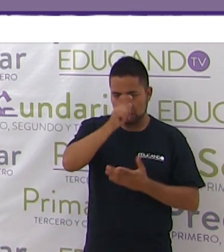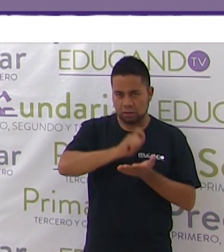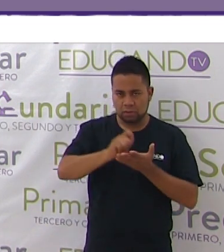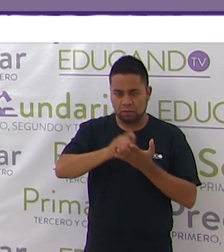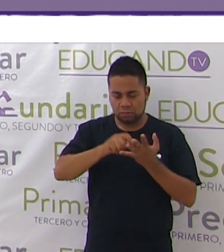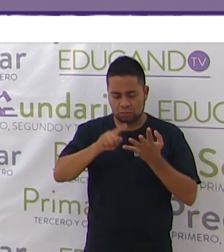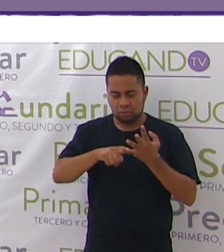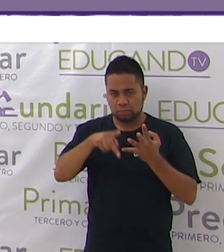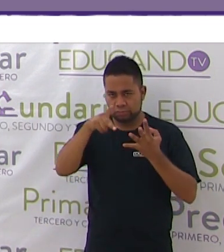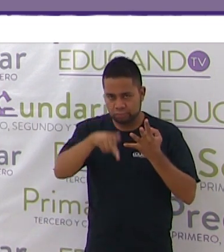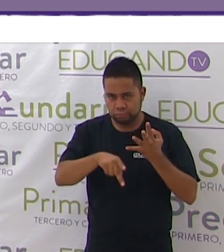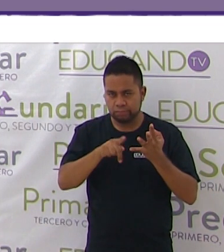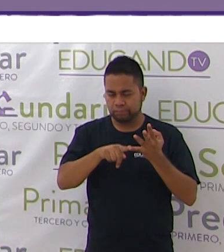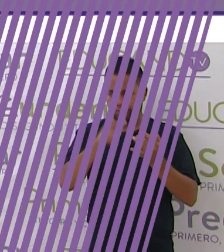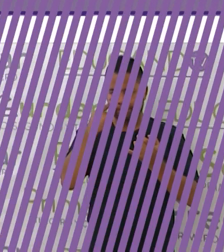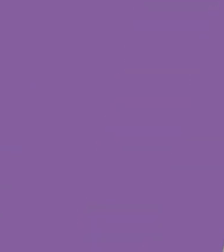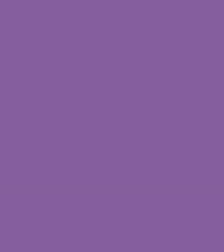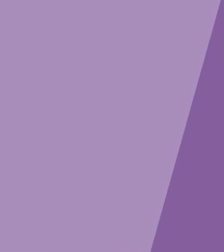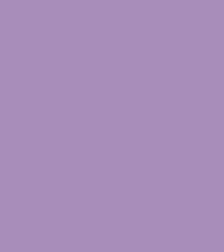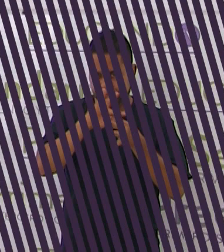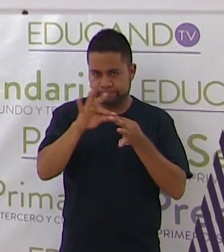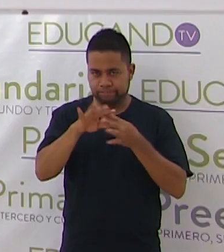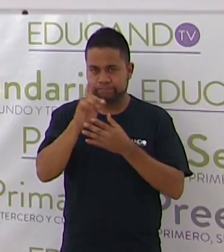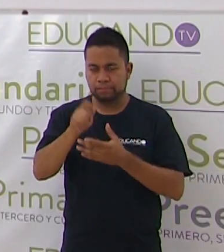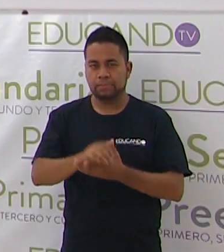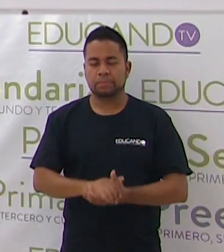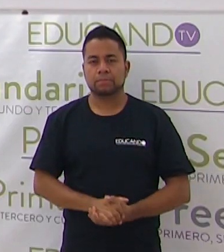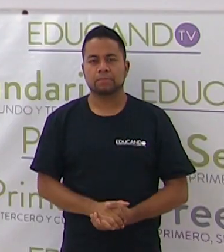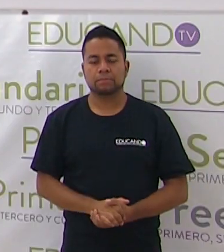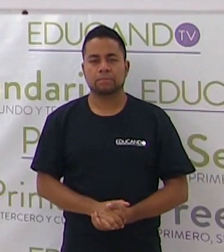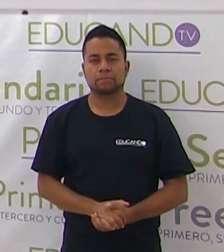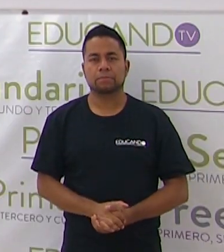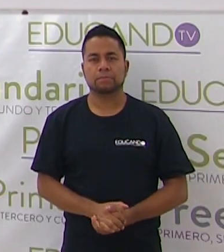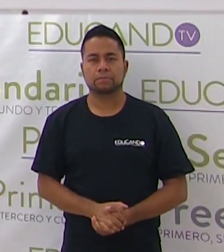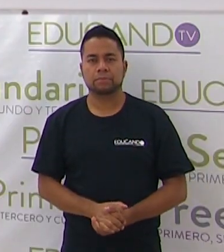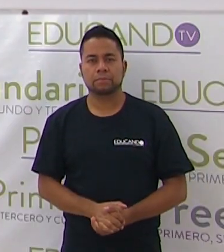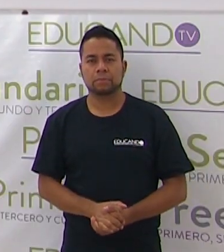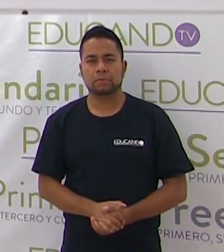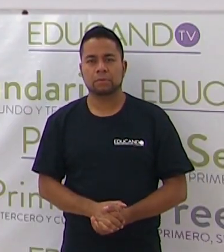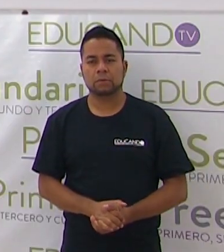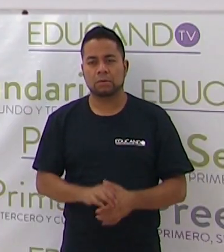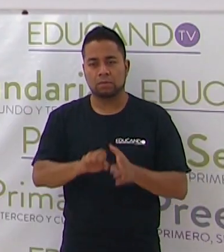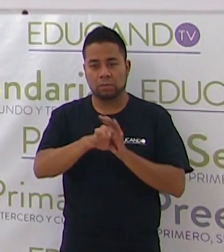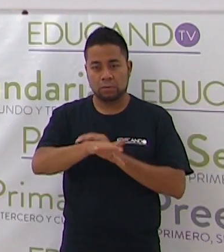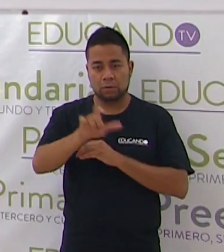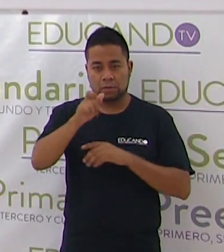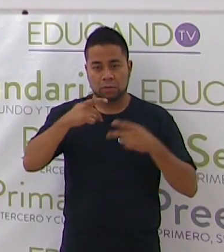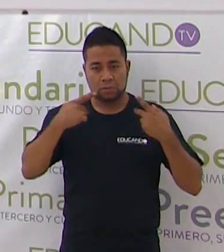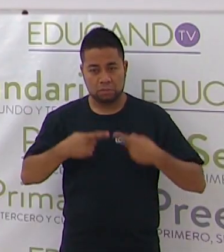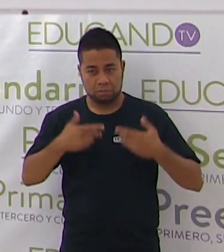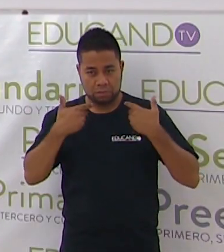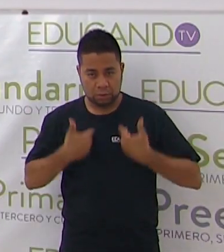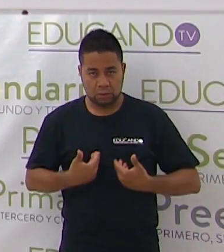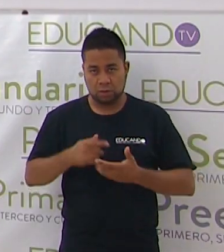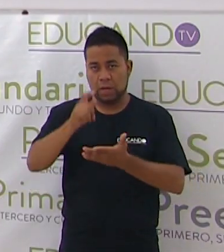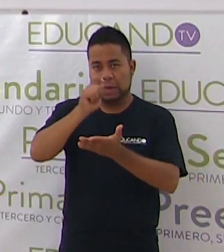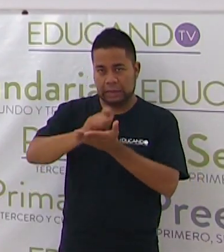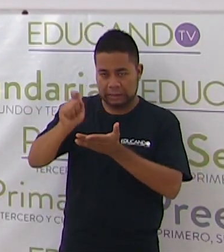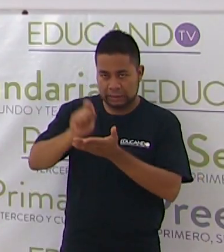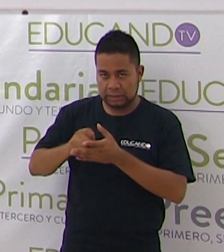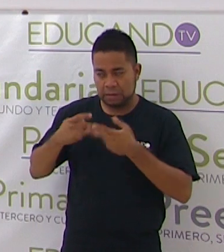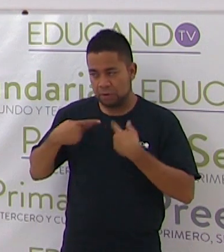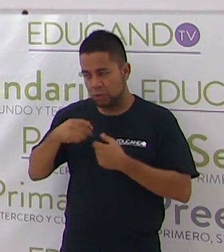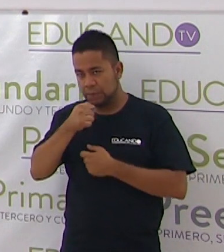detener rápidamente porque esto significa que cuando el articulista, el escritor,